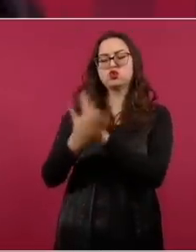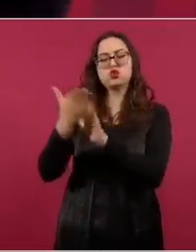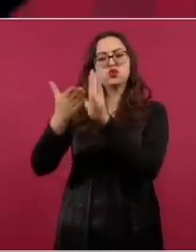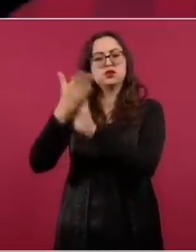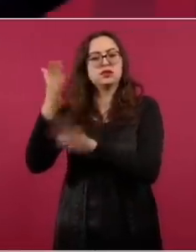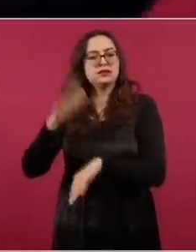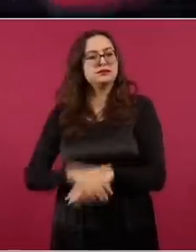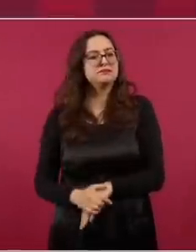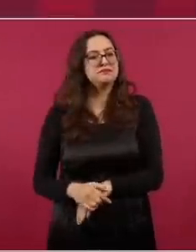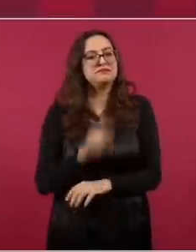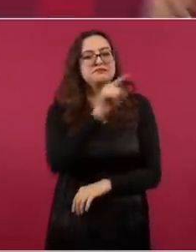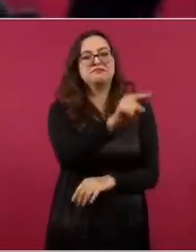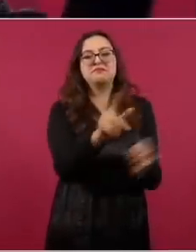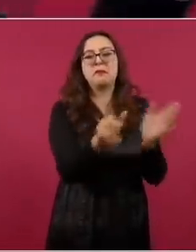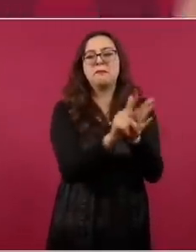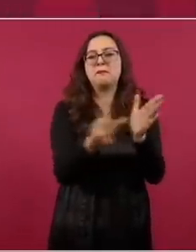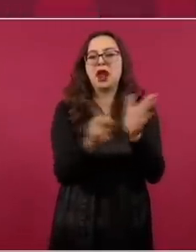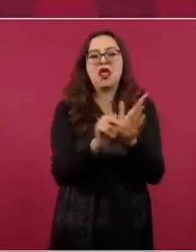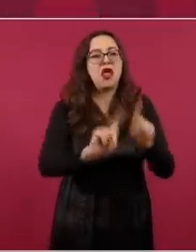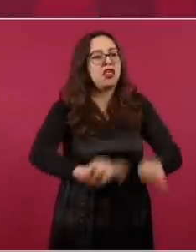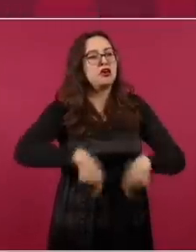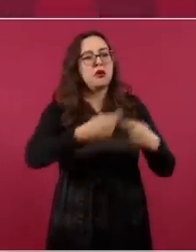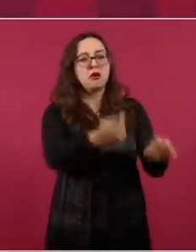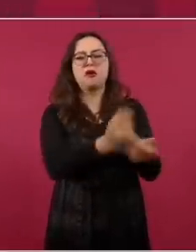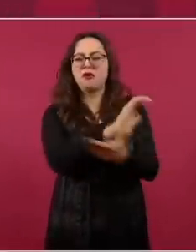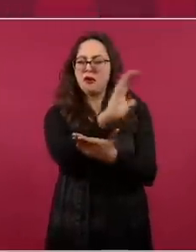a un medio de comunicación importante